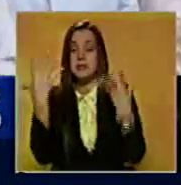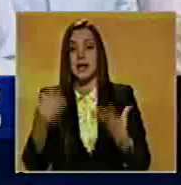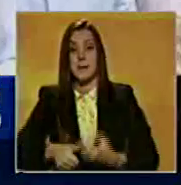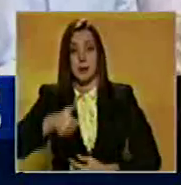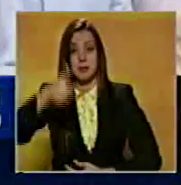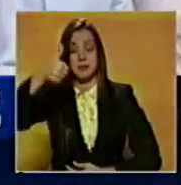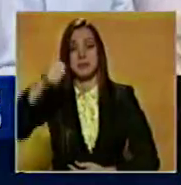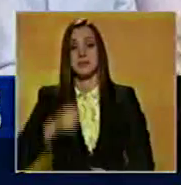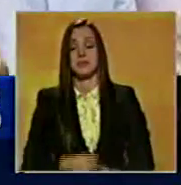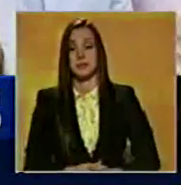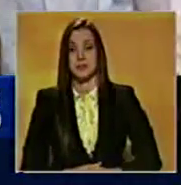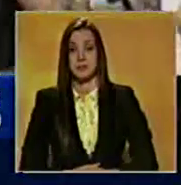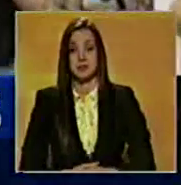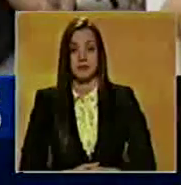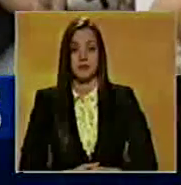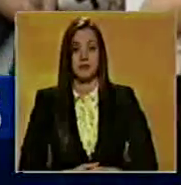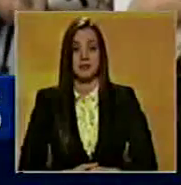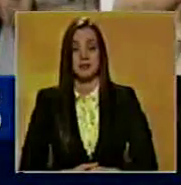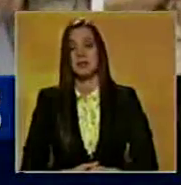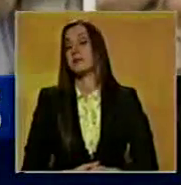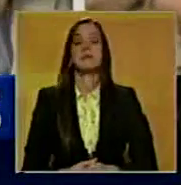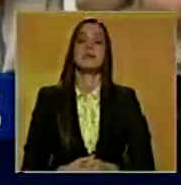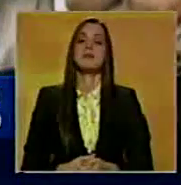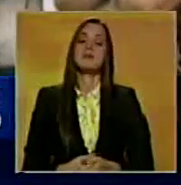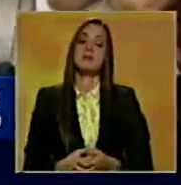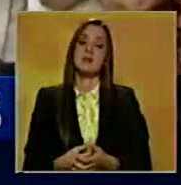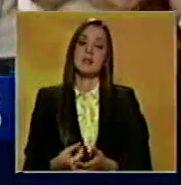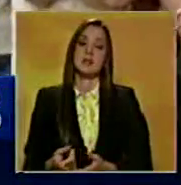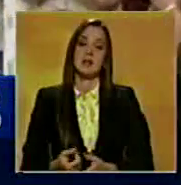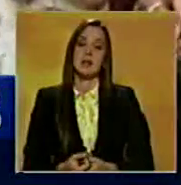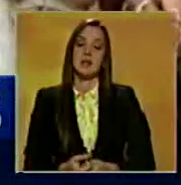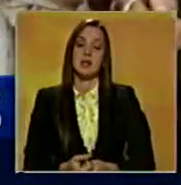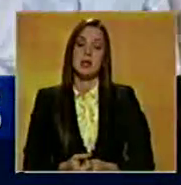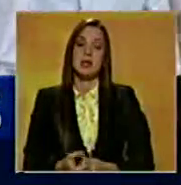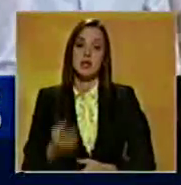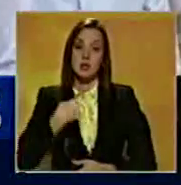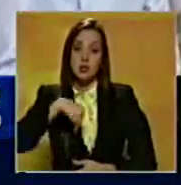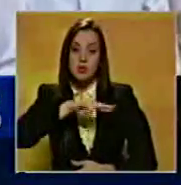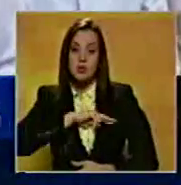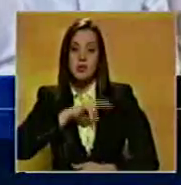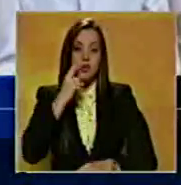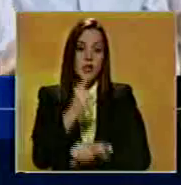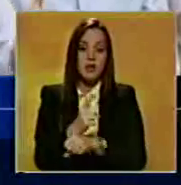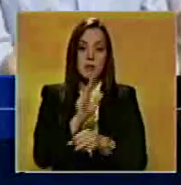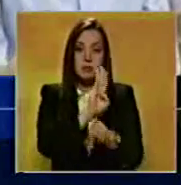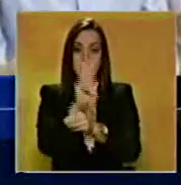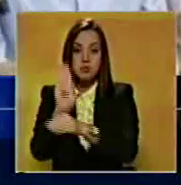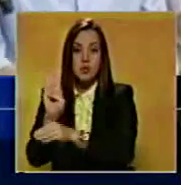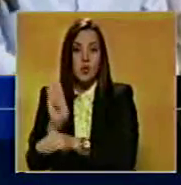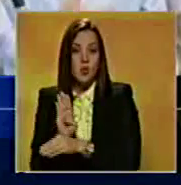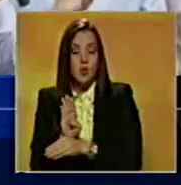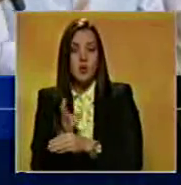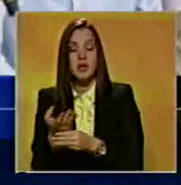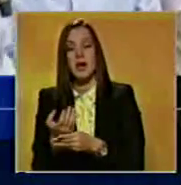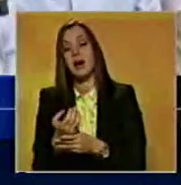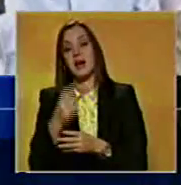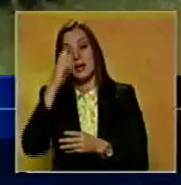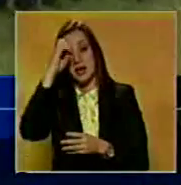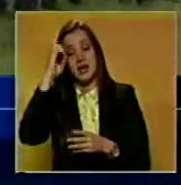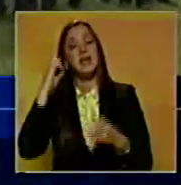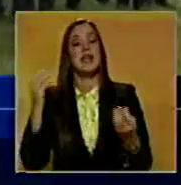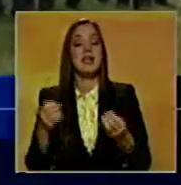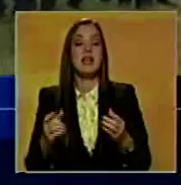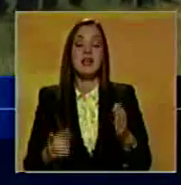país pero el desafío no puede ser conservar lo que tenemos el desafío es crecer